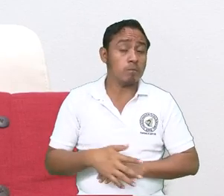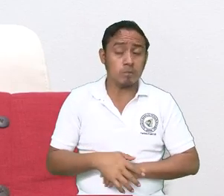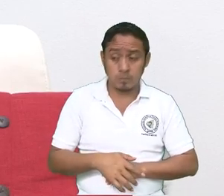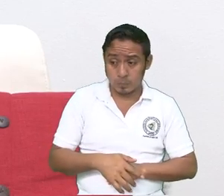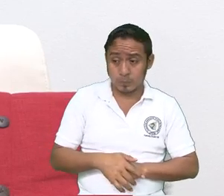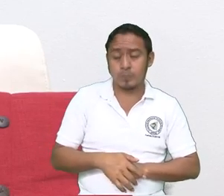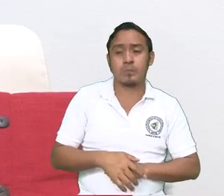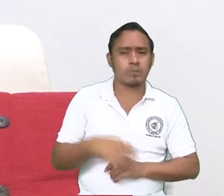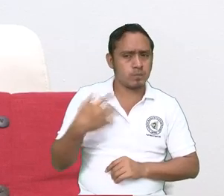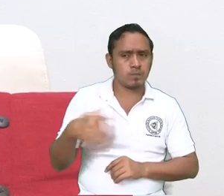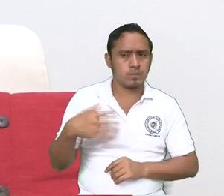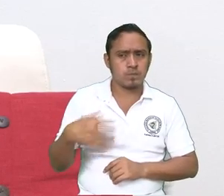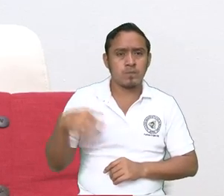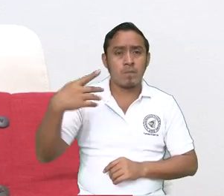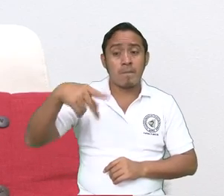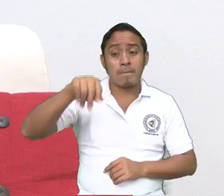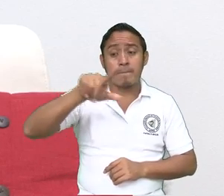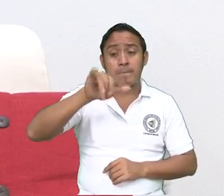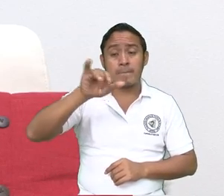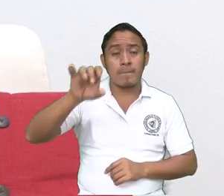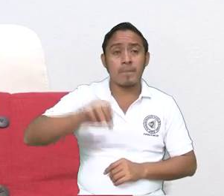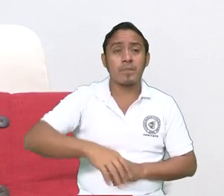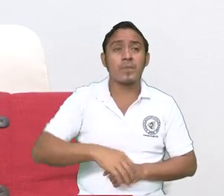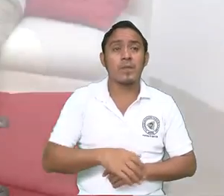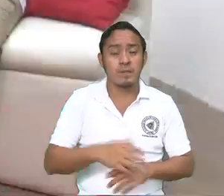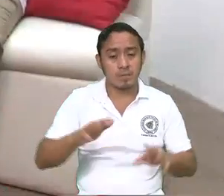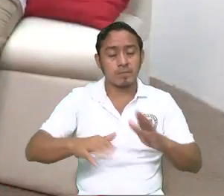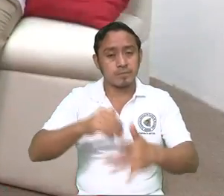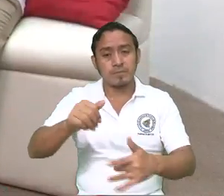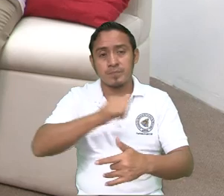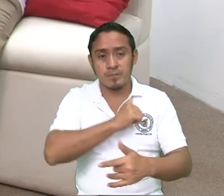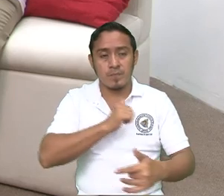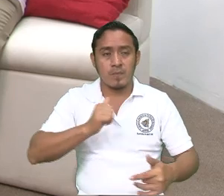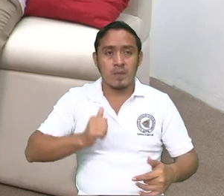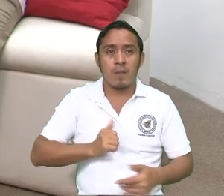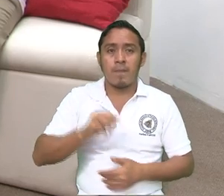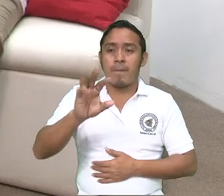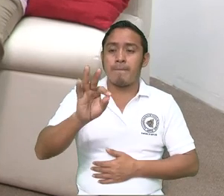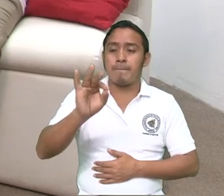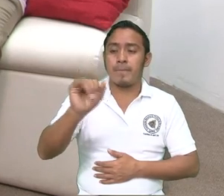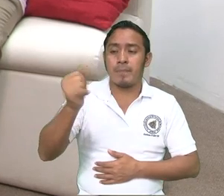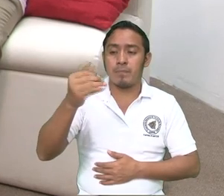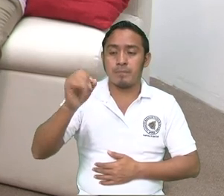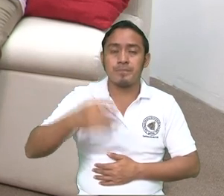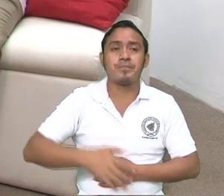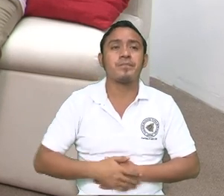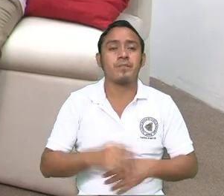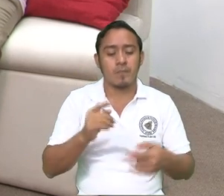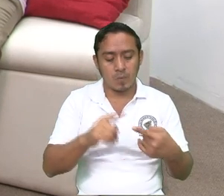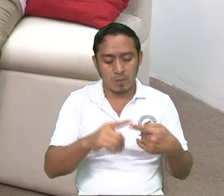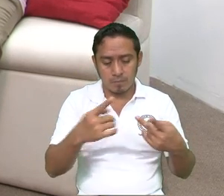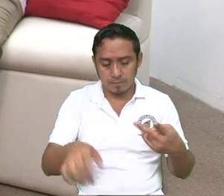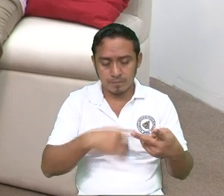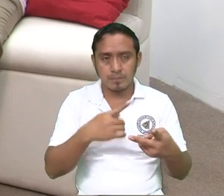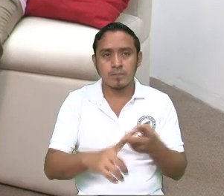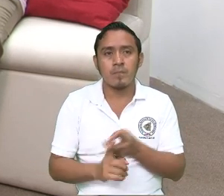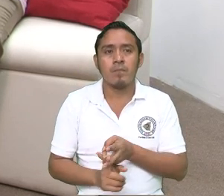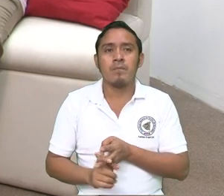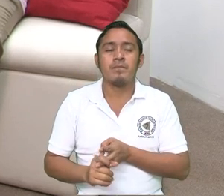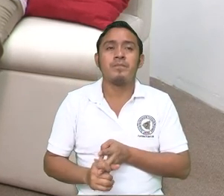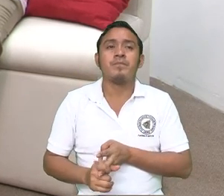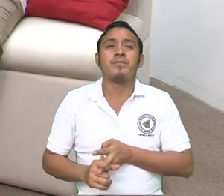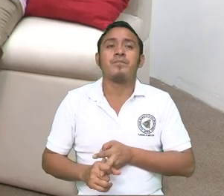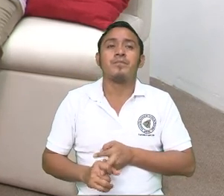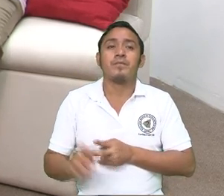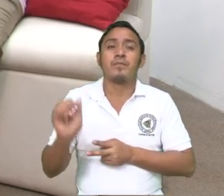y eso se tiene que identificar por diferentes exámenes físicos otra otro signo interesante de que